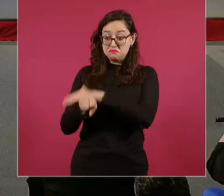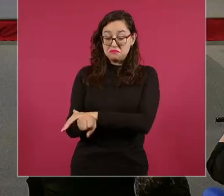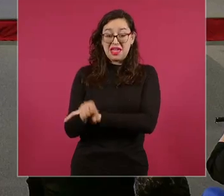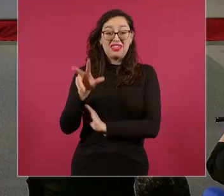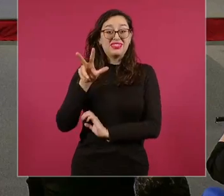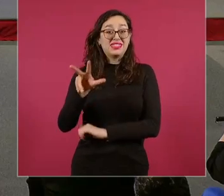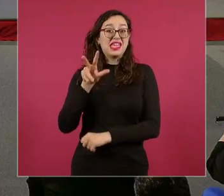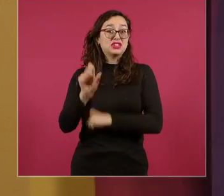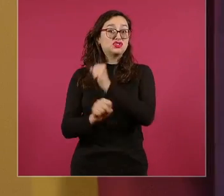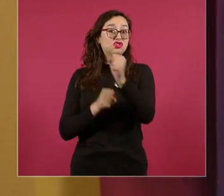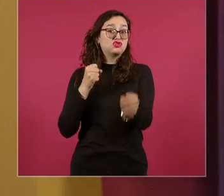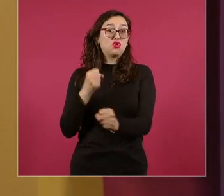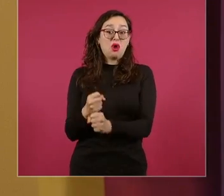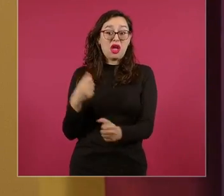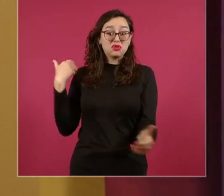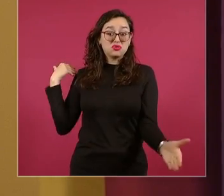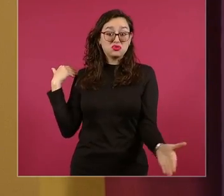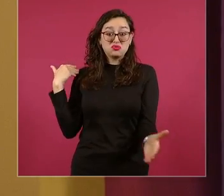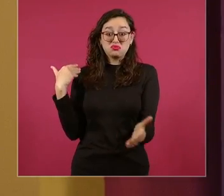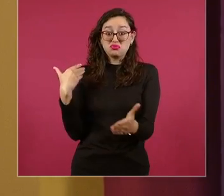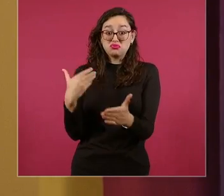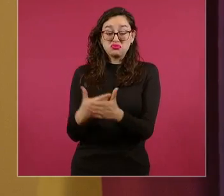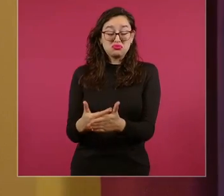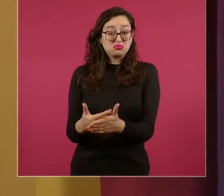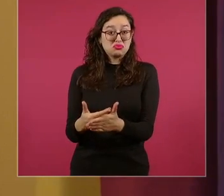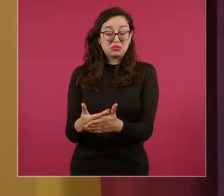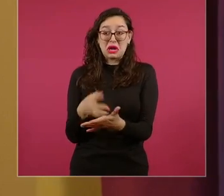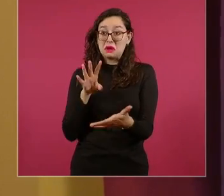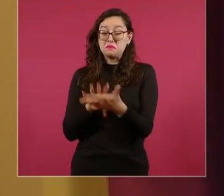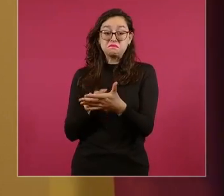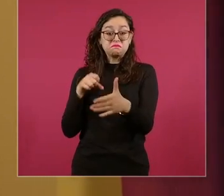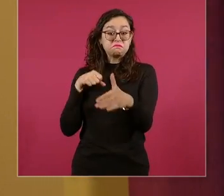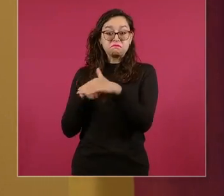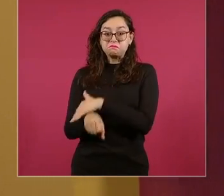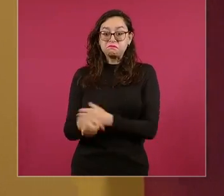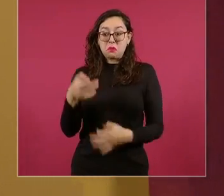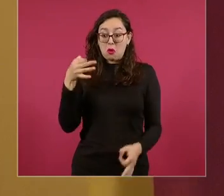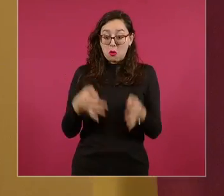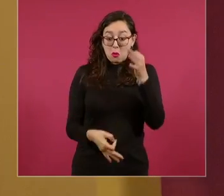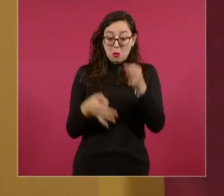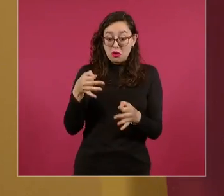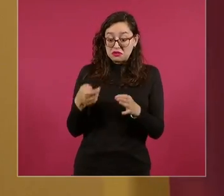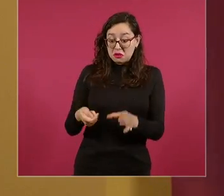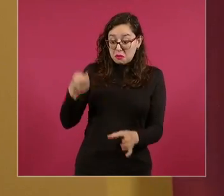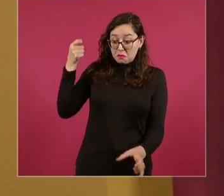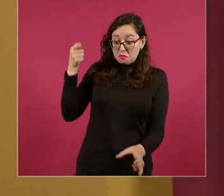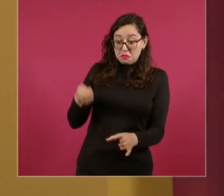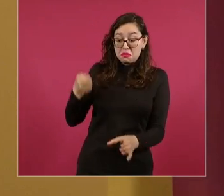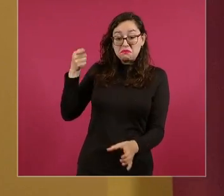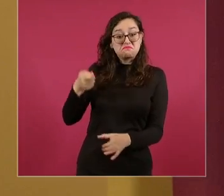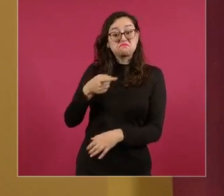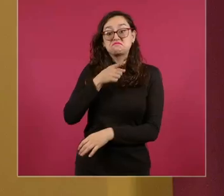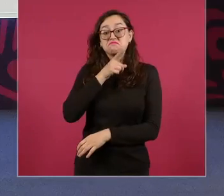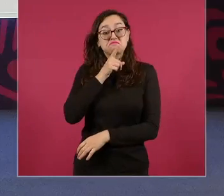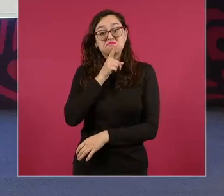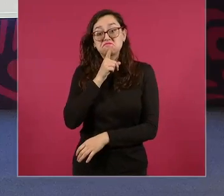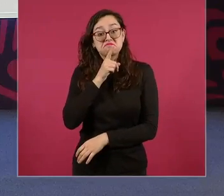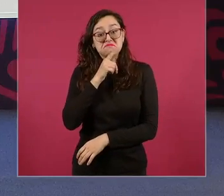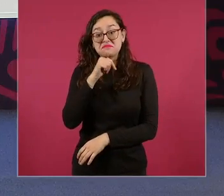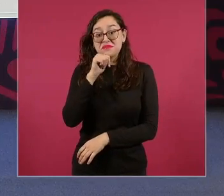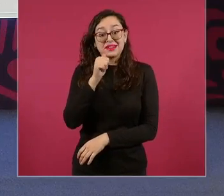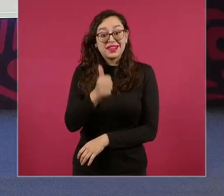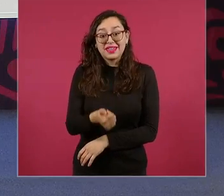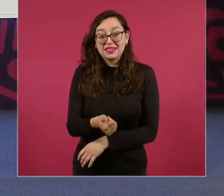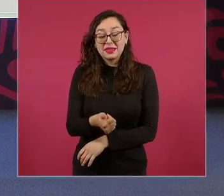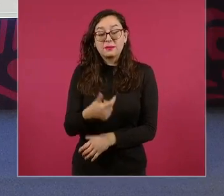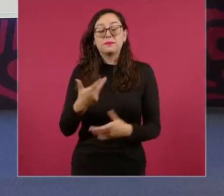nueve meses y se encuentra privado de su libertad por los delitos de secuestro. Su detención se